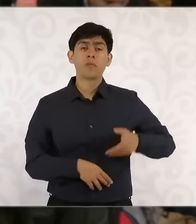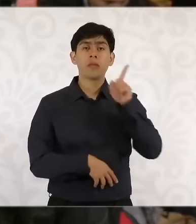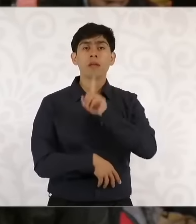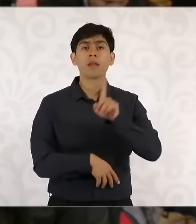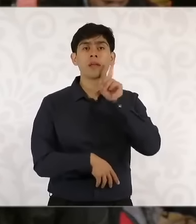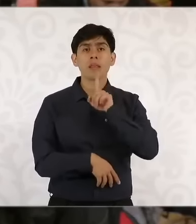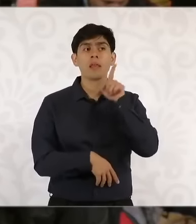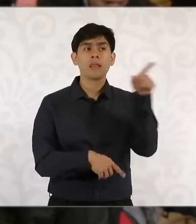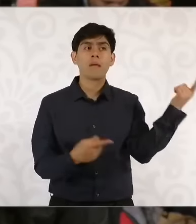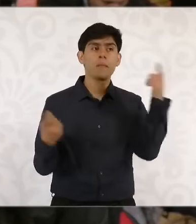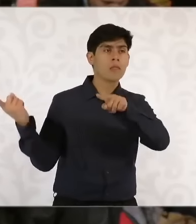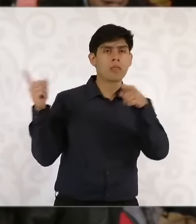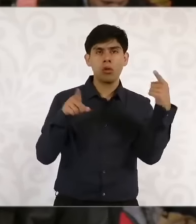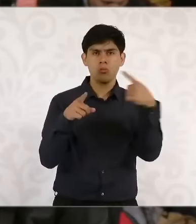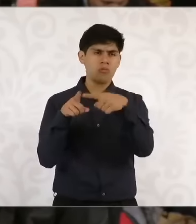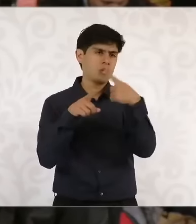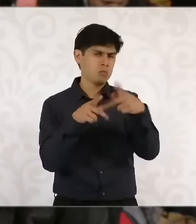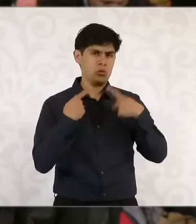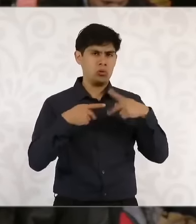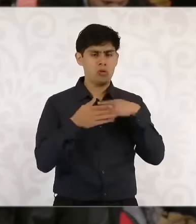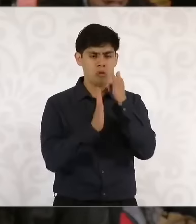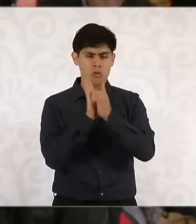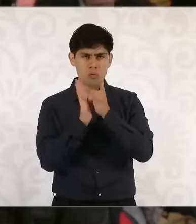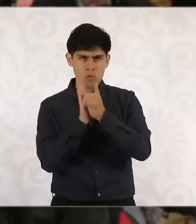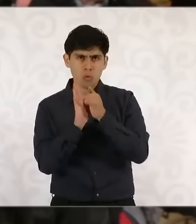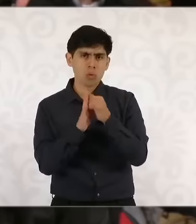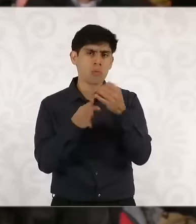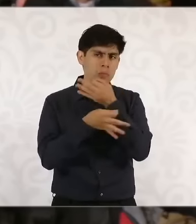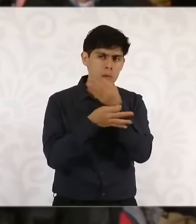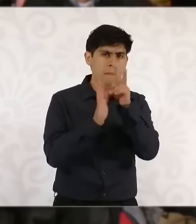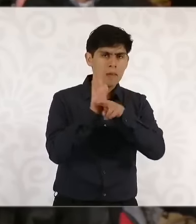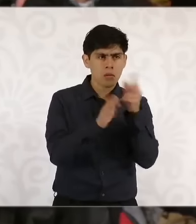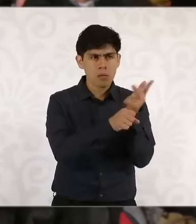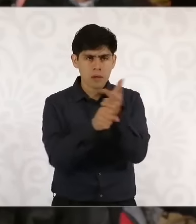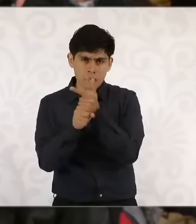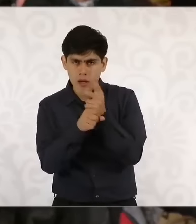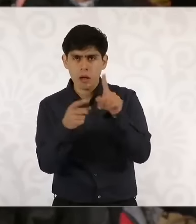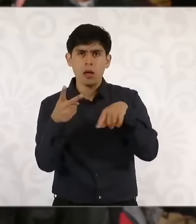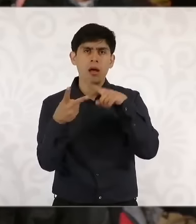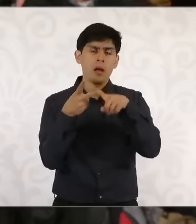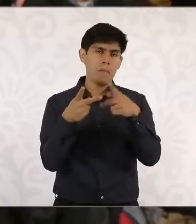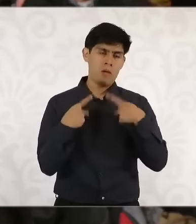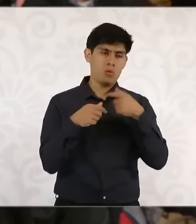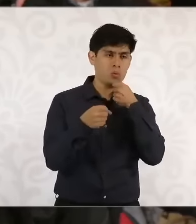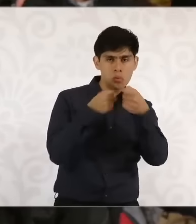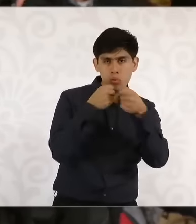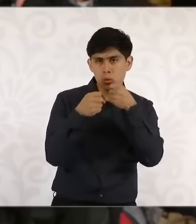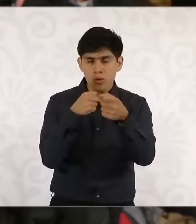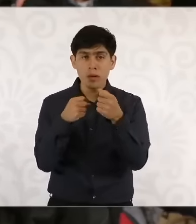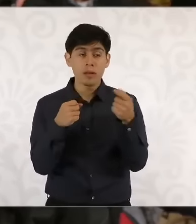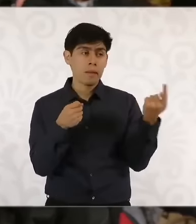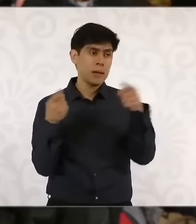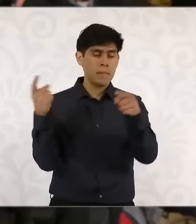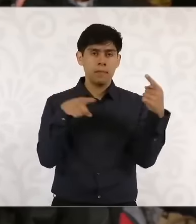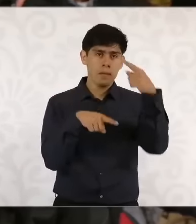a youtubers, a comunicadores pagados a documentar, ¿no?